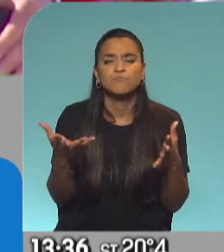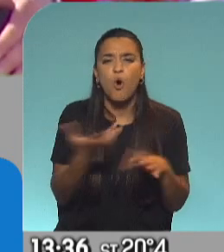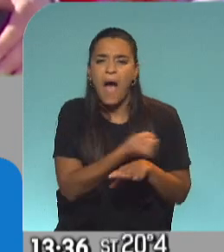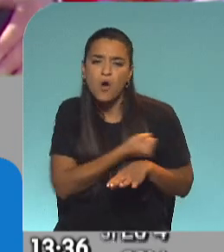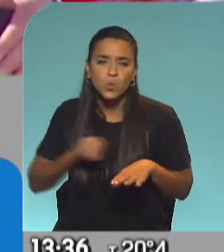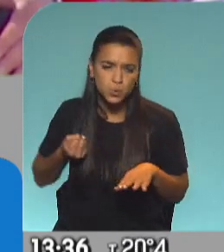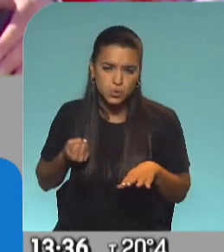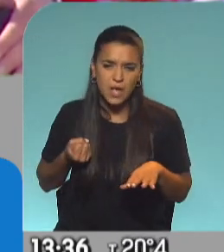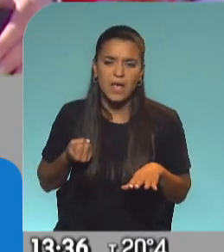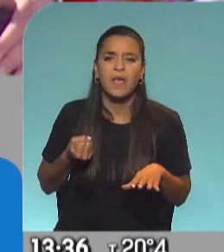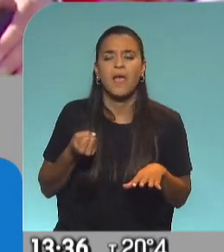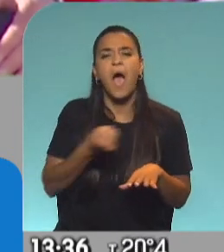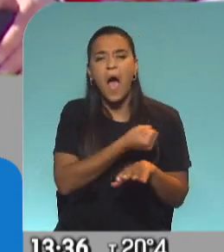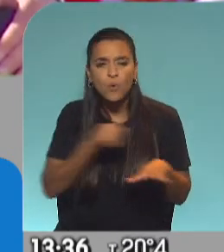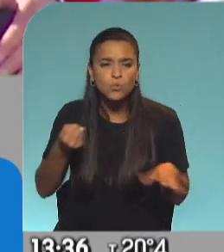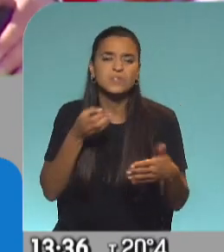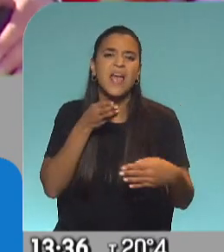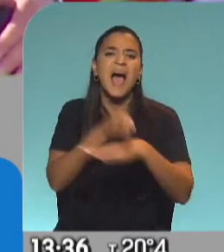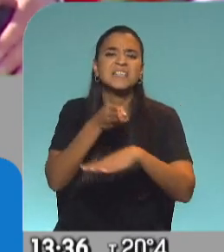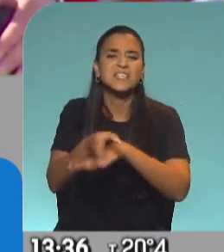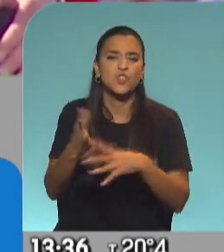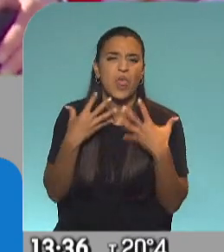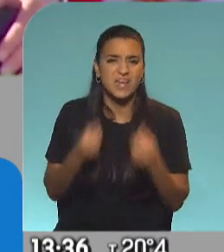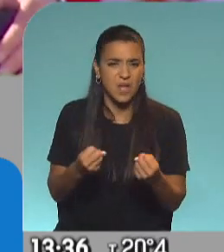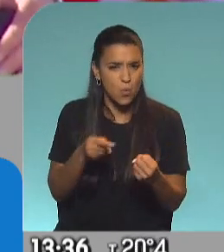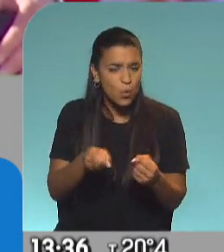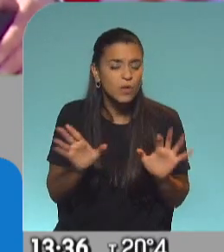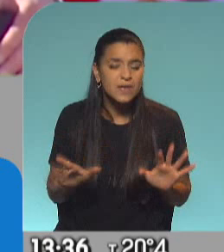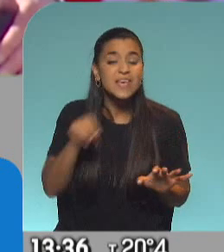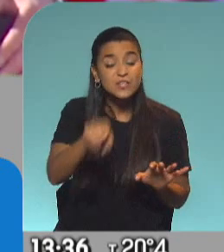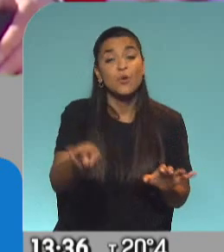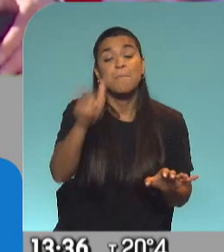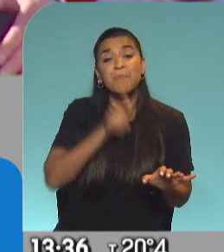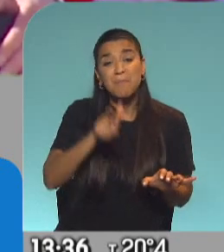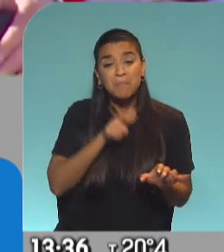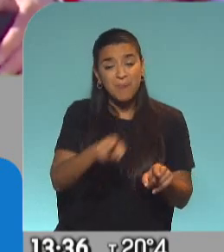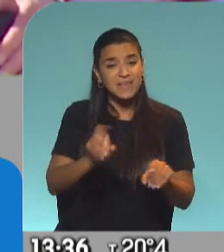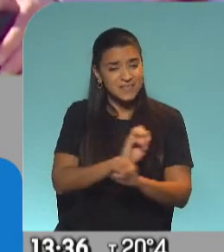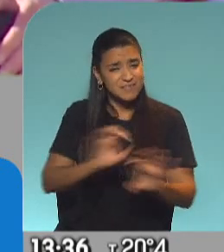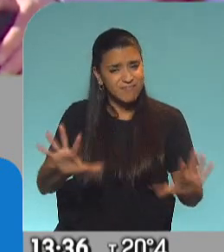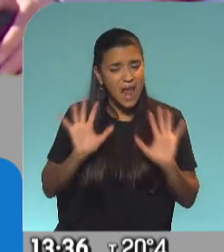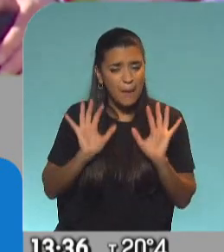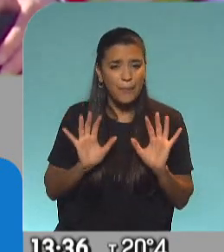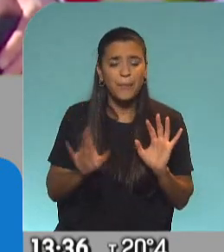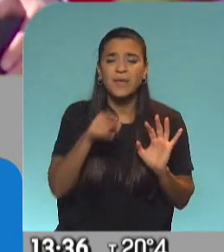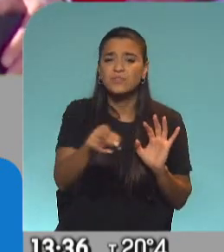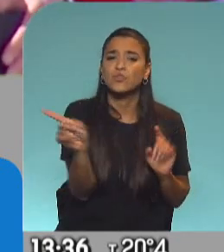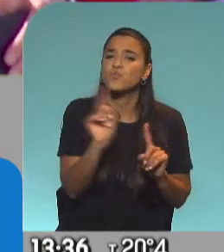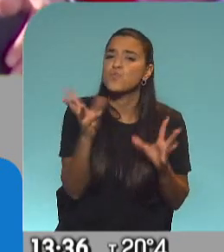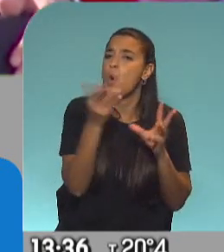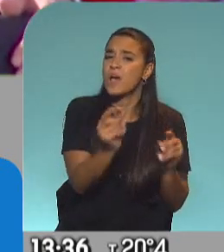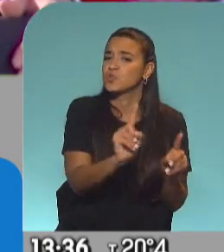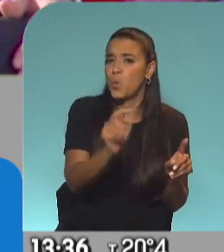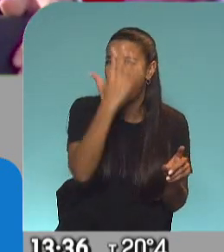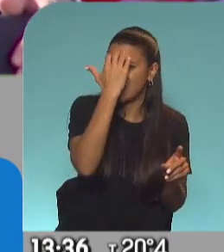recortar el acceso a salud. Yo creo que eso es realmente dramático y eso no ayuda a Donald